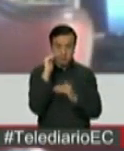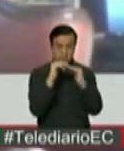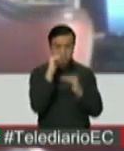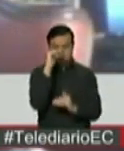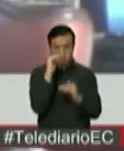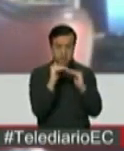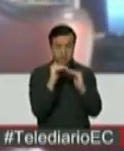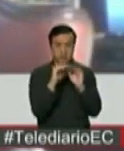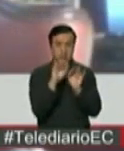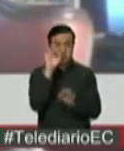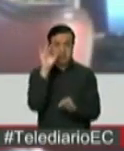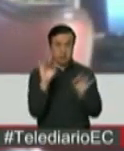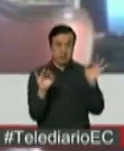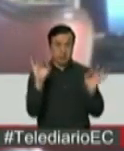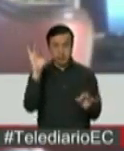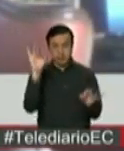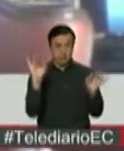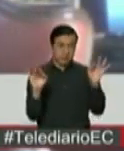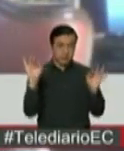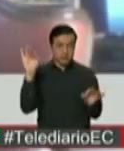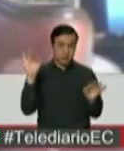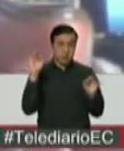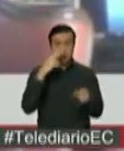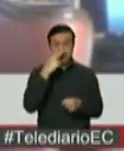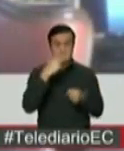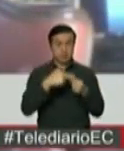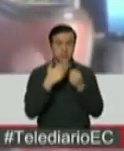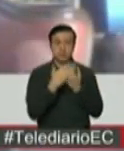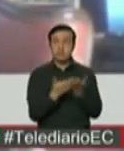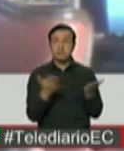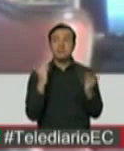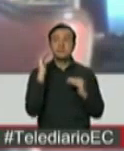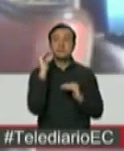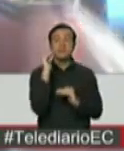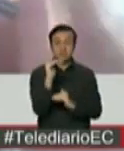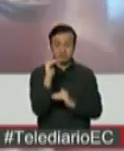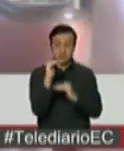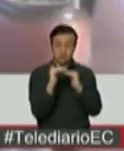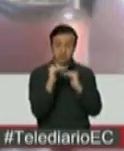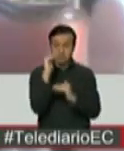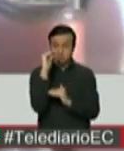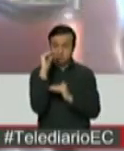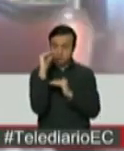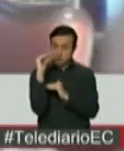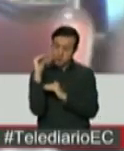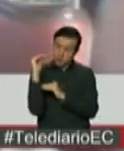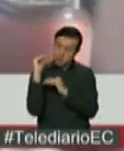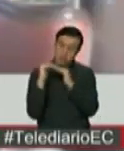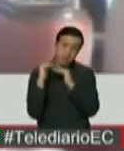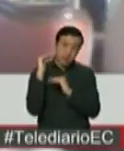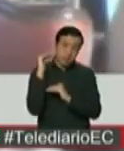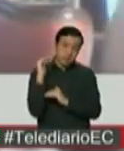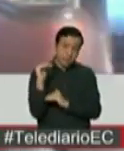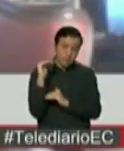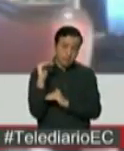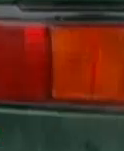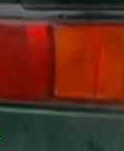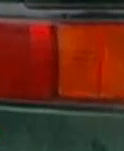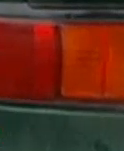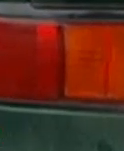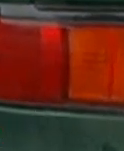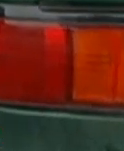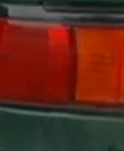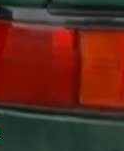fluctuaría entre el piso y el techo sea una banda que genere estabilidad.